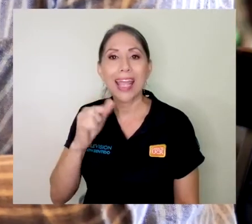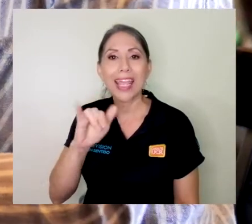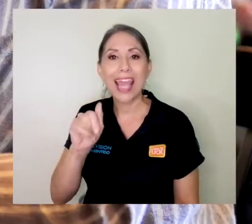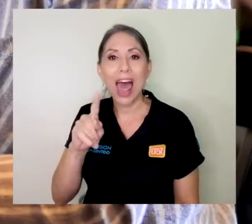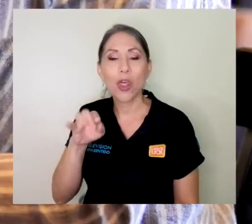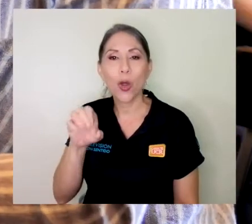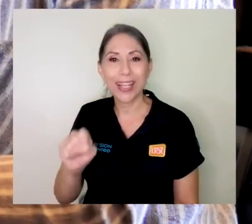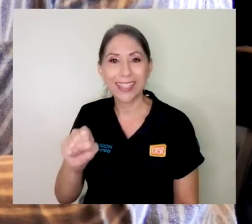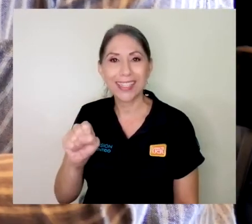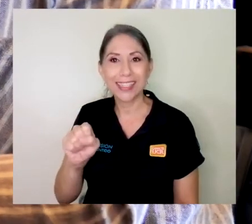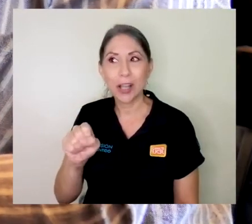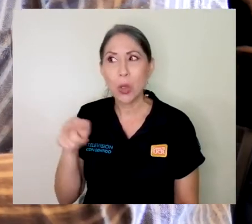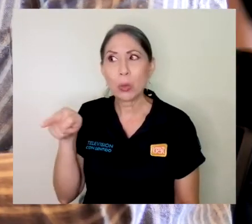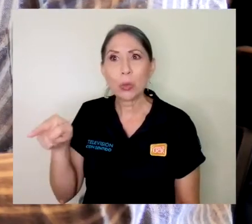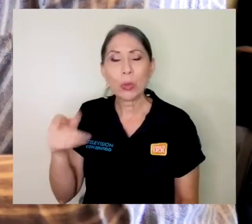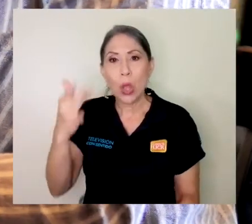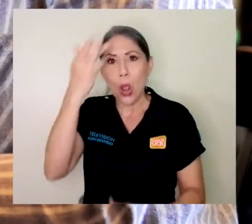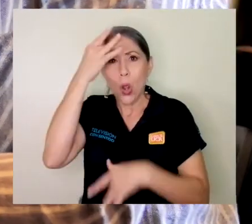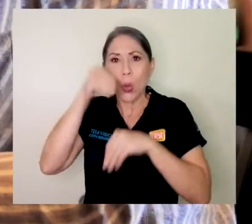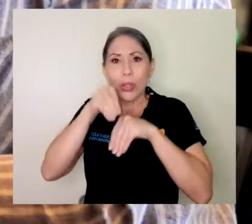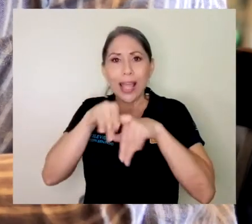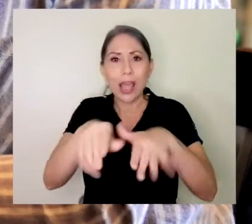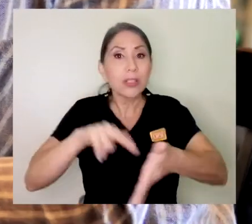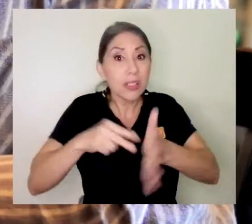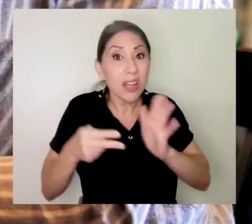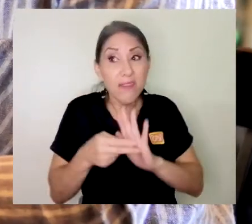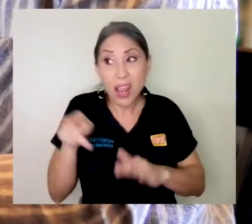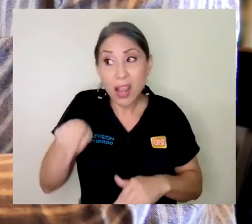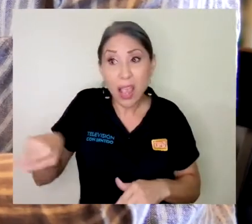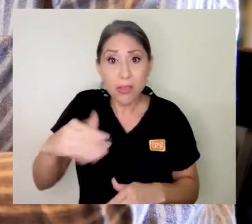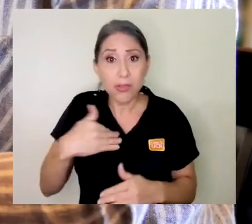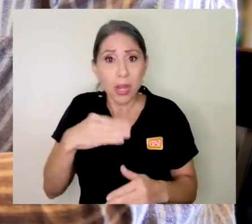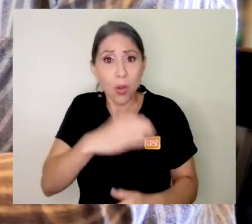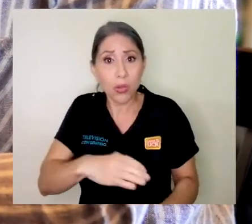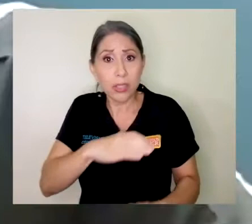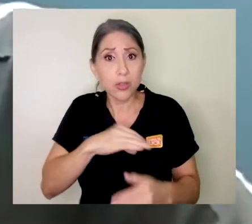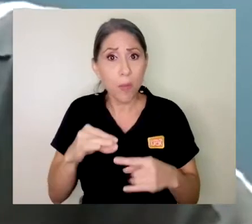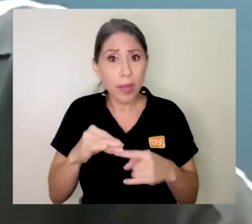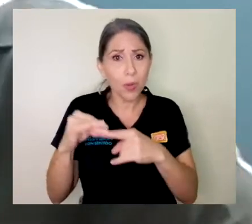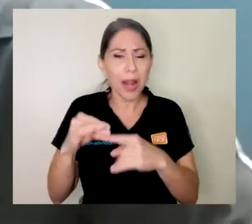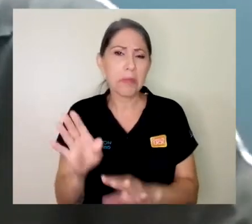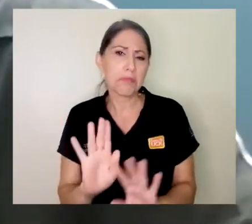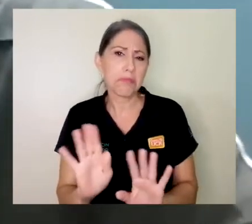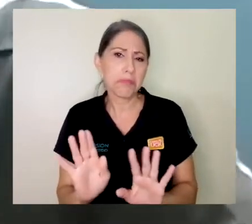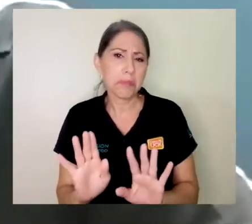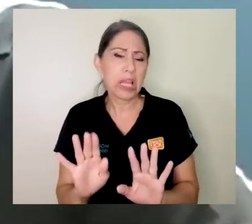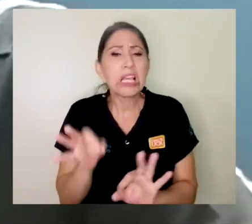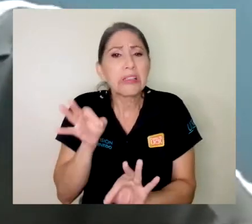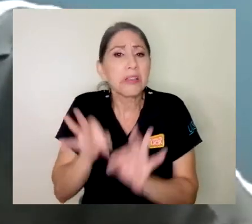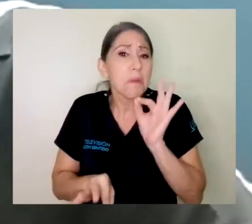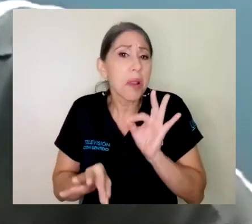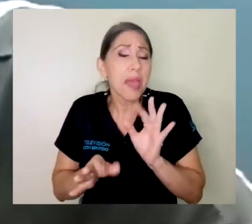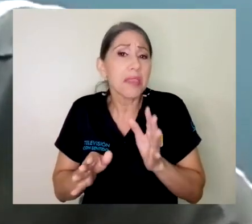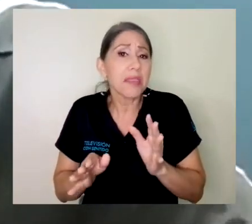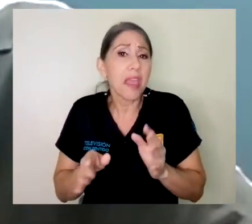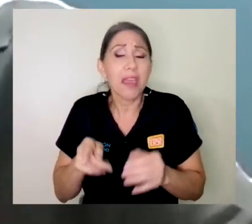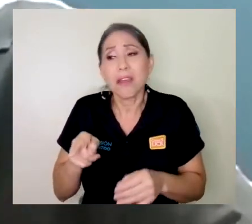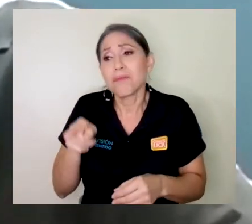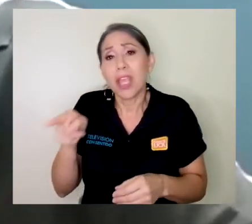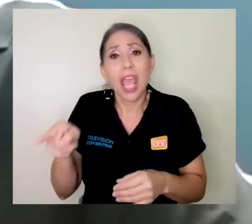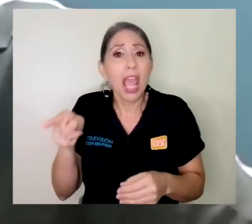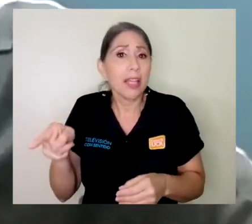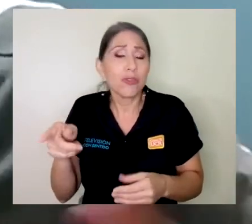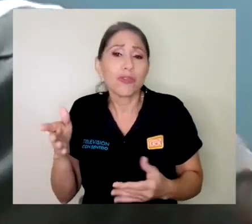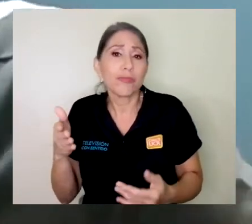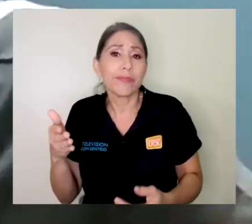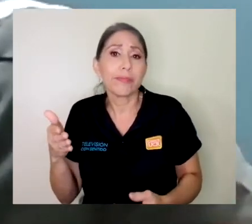es precisamente porque tengan una condición particular, sino que simplemente